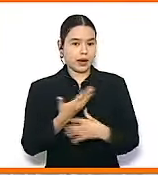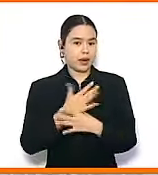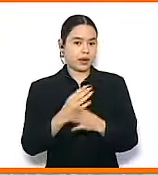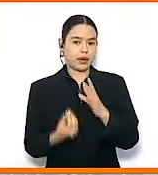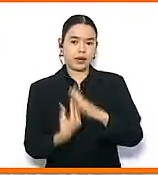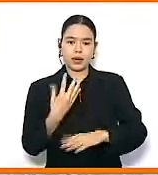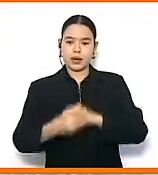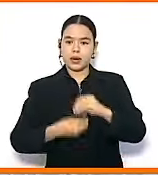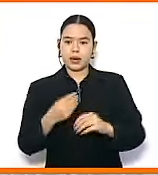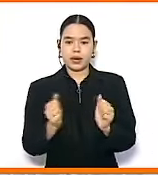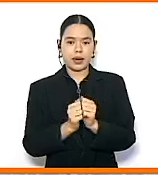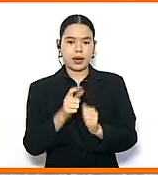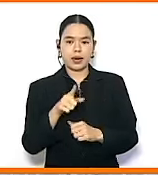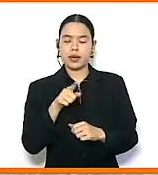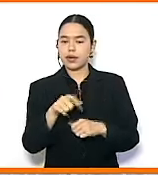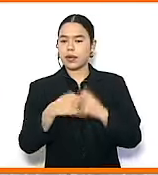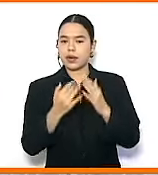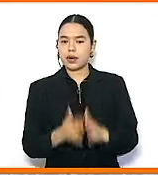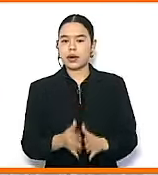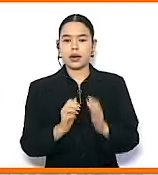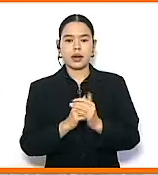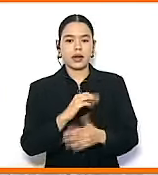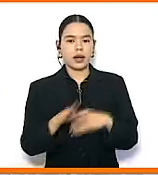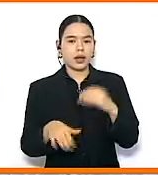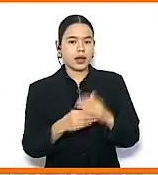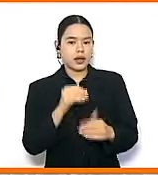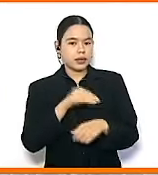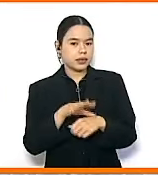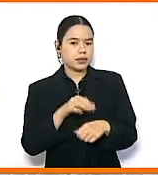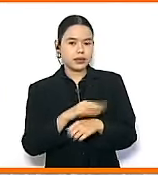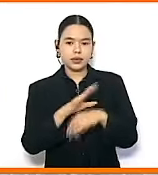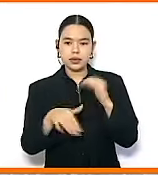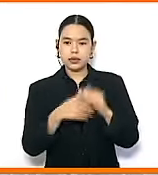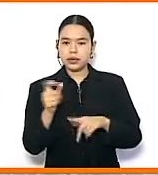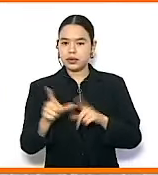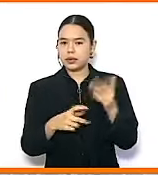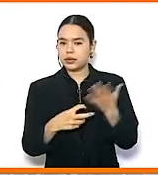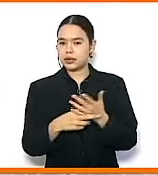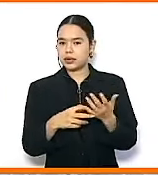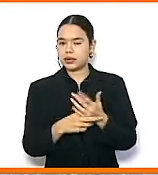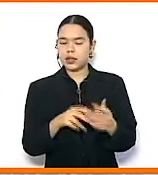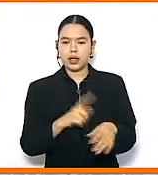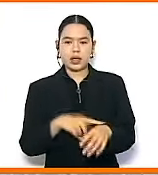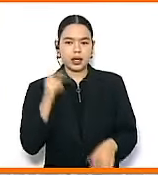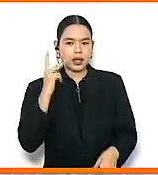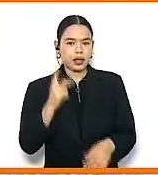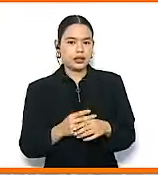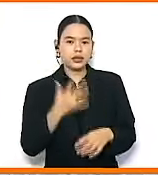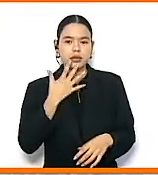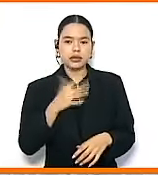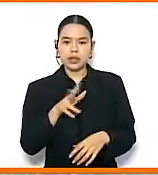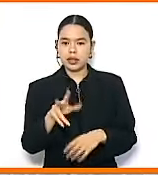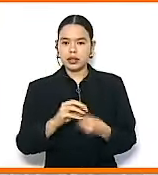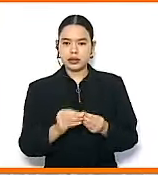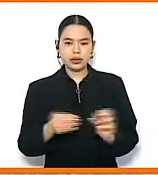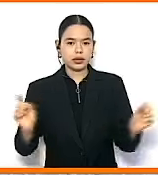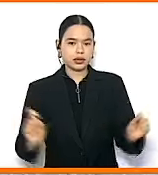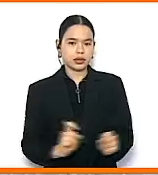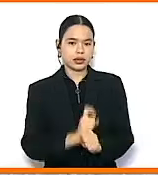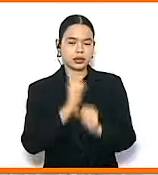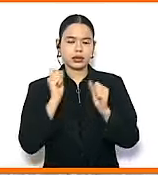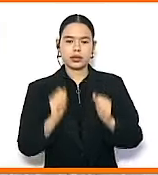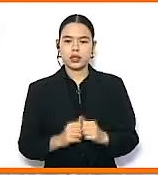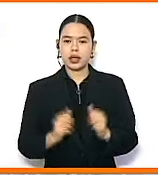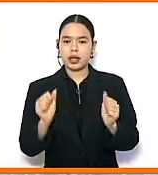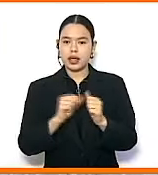sorteo contigo. Y a vos, jugador, recomendándote que tengas tus jugadas en mano porque es momento de que conozcas tus afortunados números ganadores